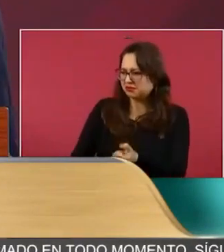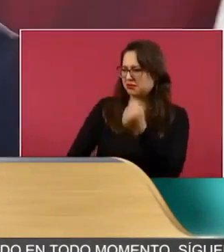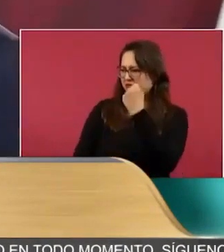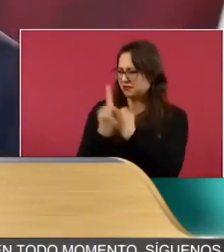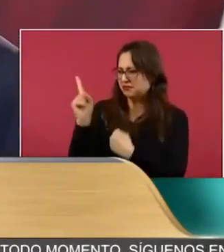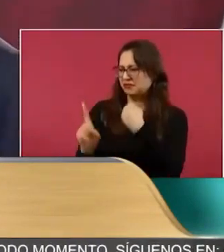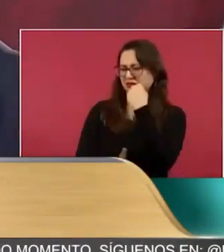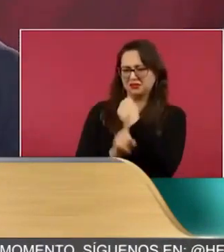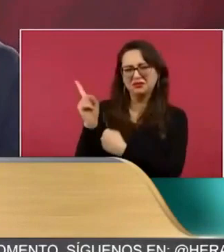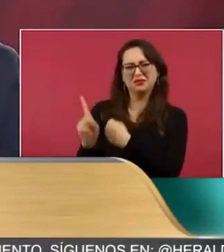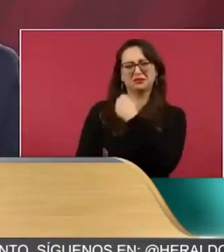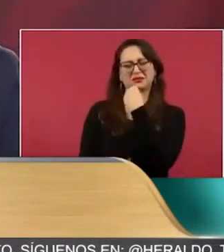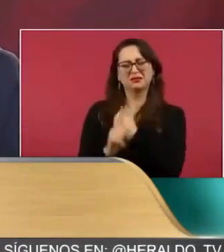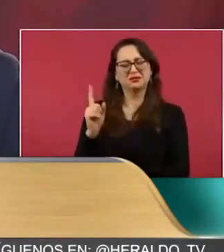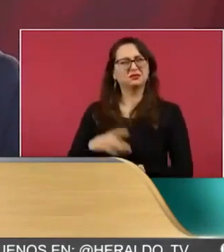nos haga falta